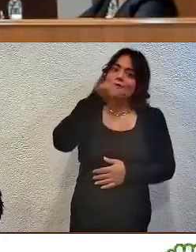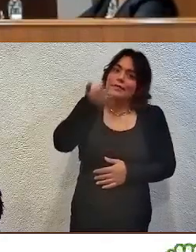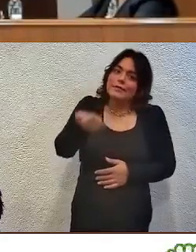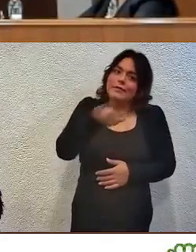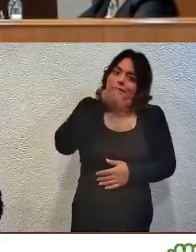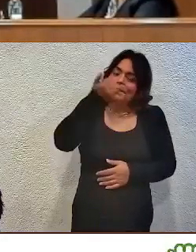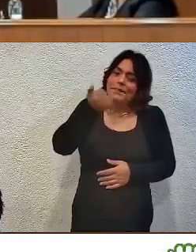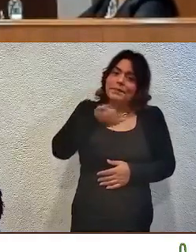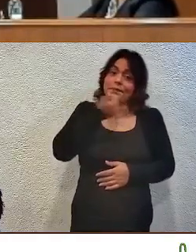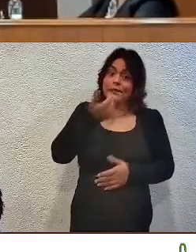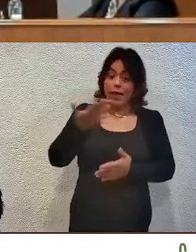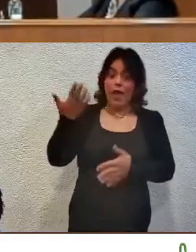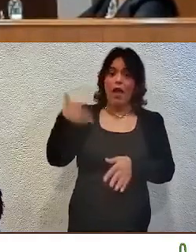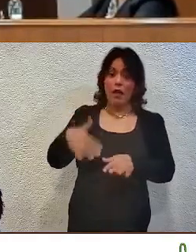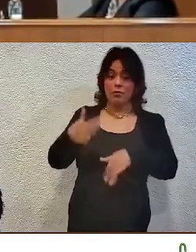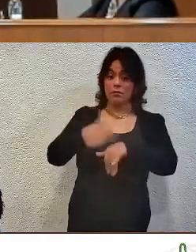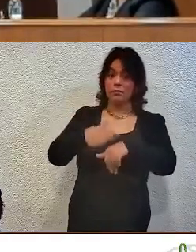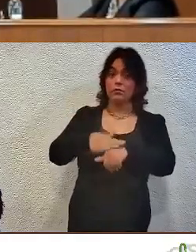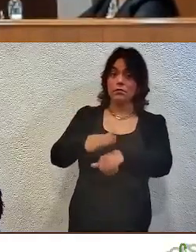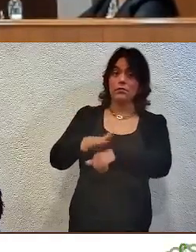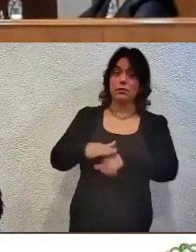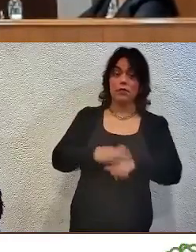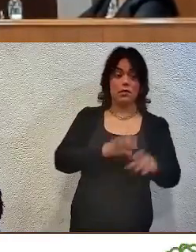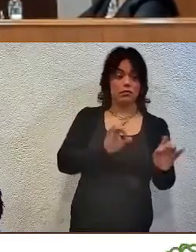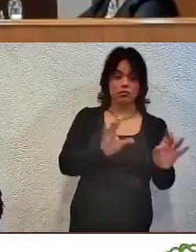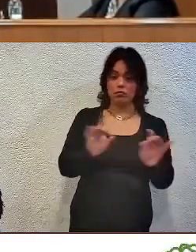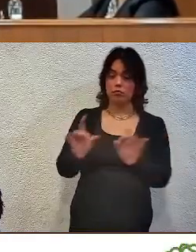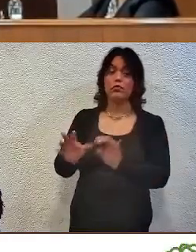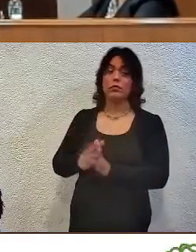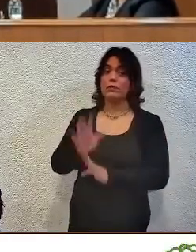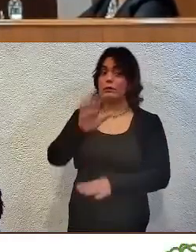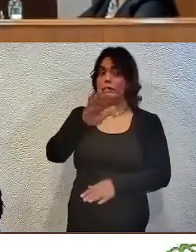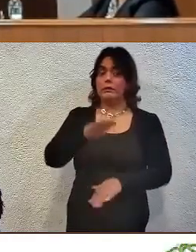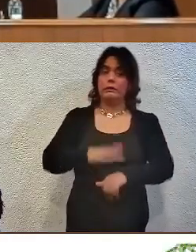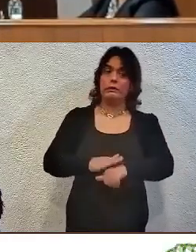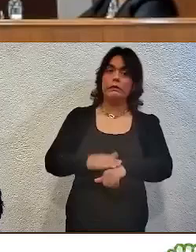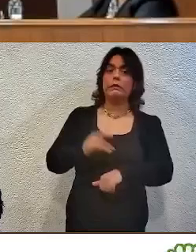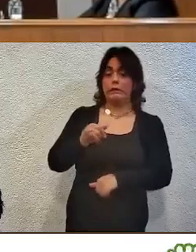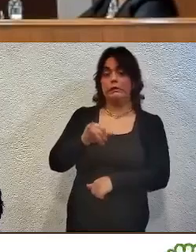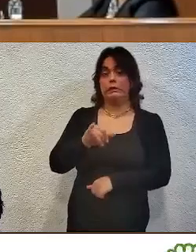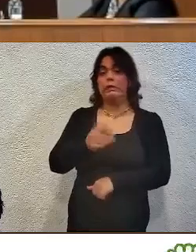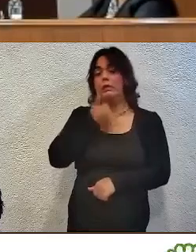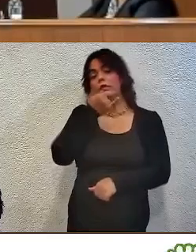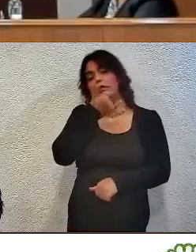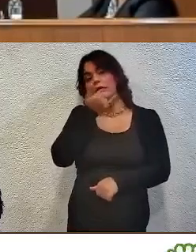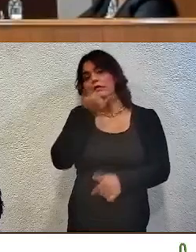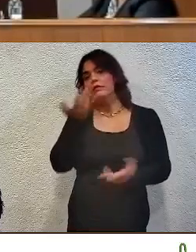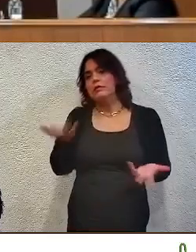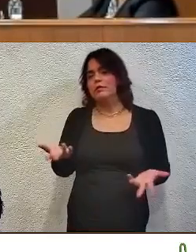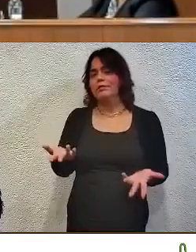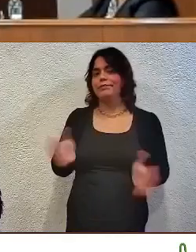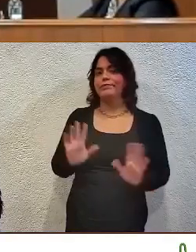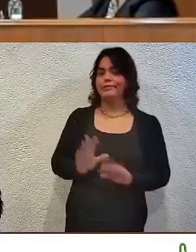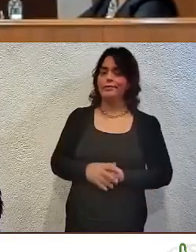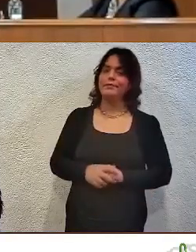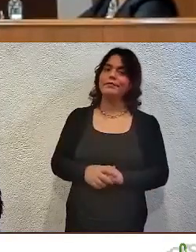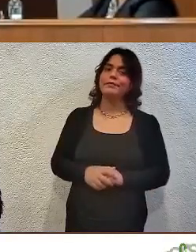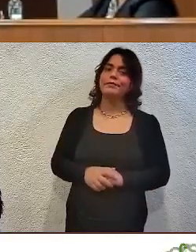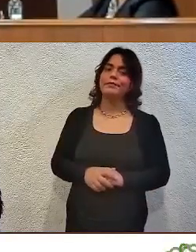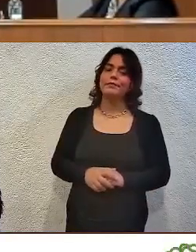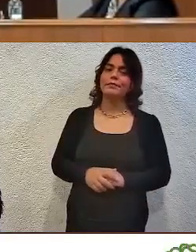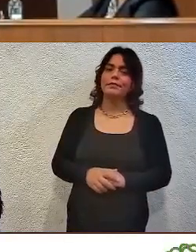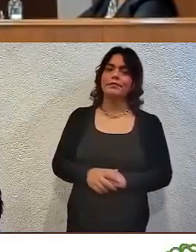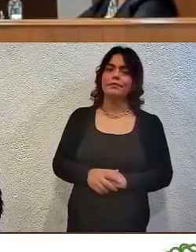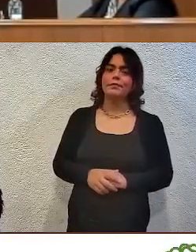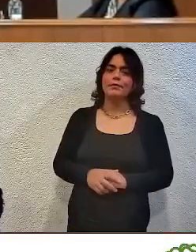sí advertimos esta serie de deficiencias en el tratamiento de este asunto.